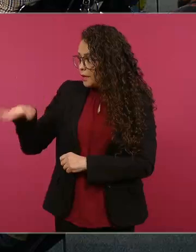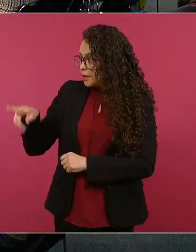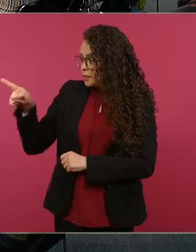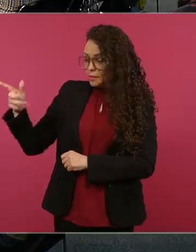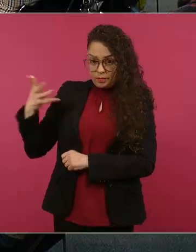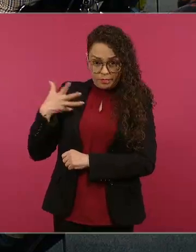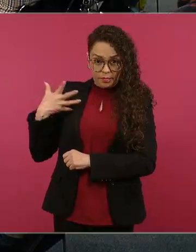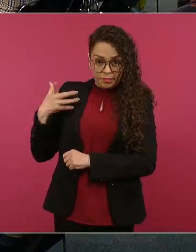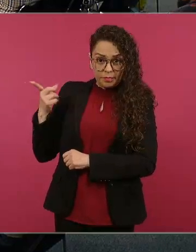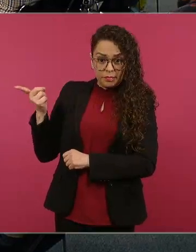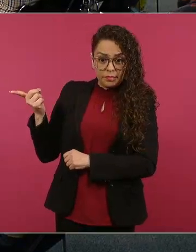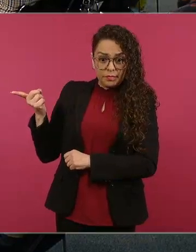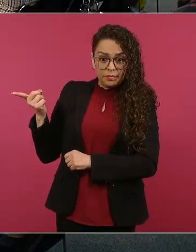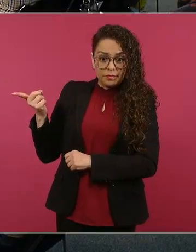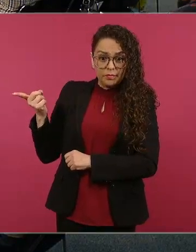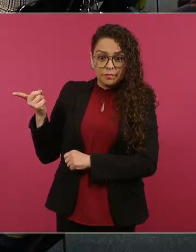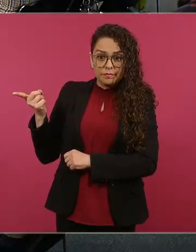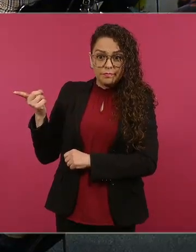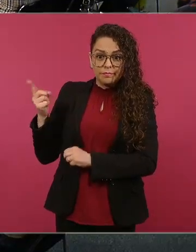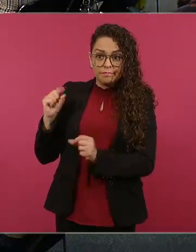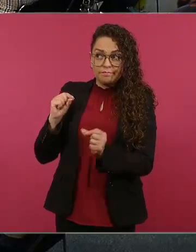Nada más para